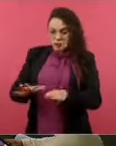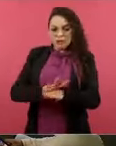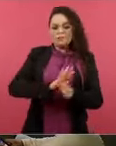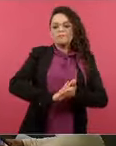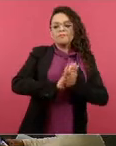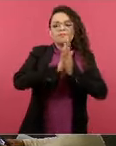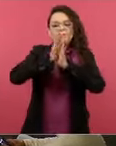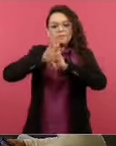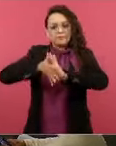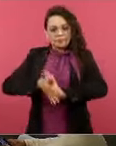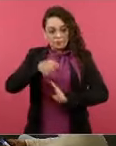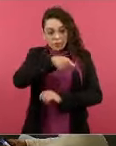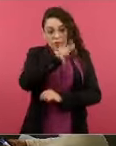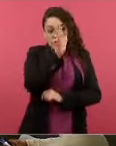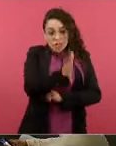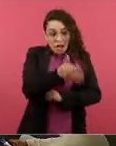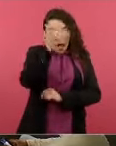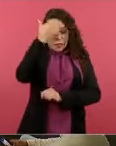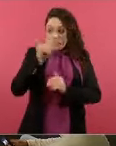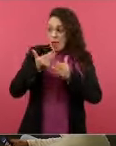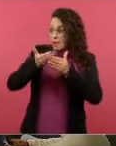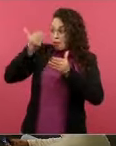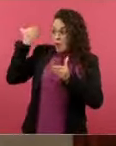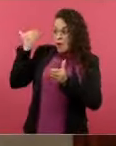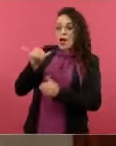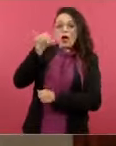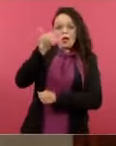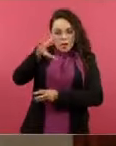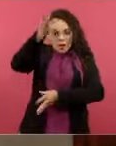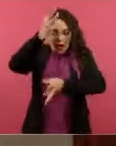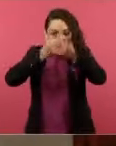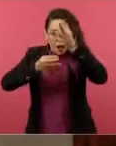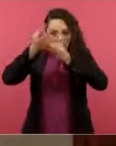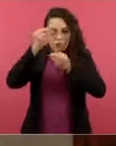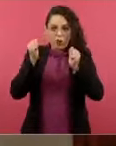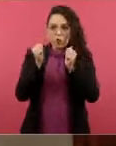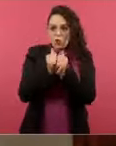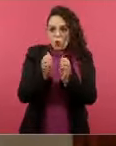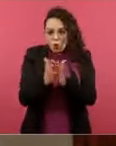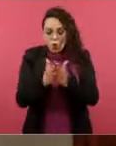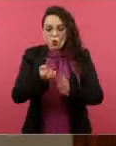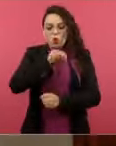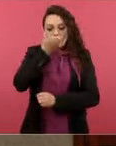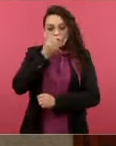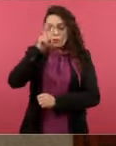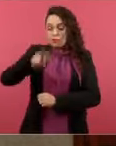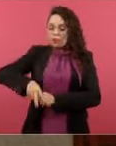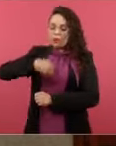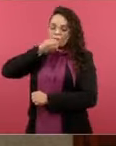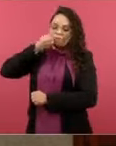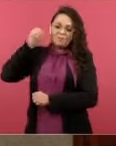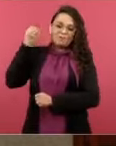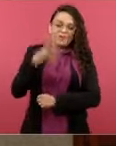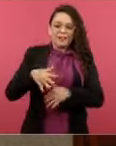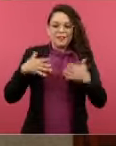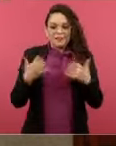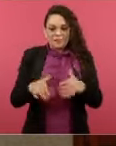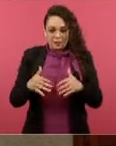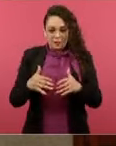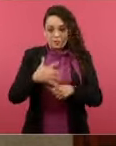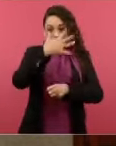que van aprendiendo en el camino. Eso es maravilloso. Pertenece a la fase 5, quinto y sexto